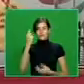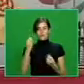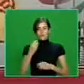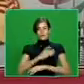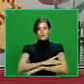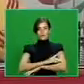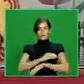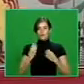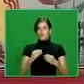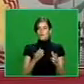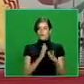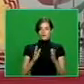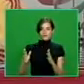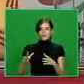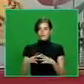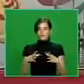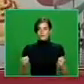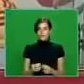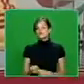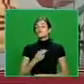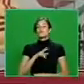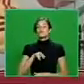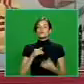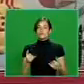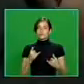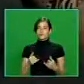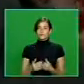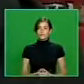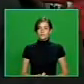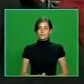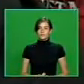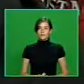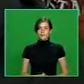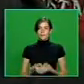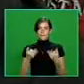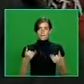disciplina la organización y nosotros